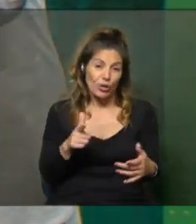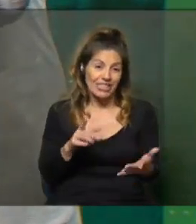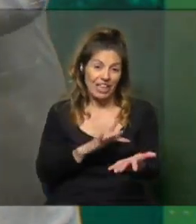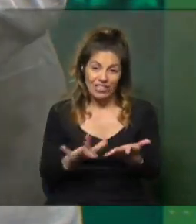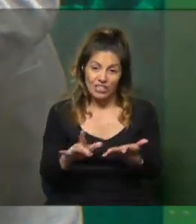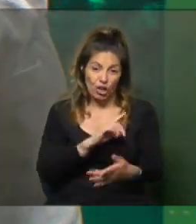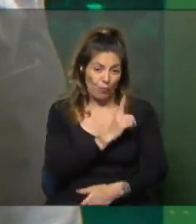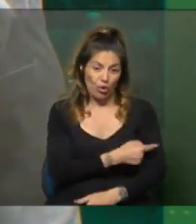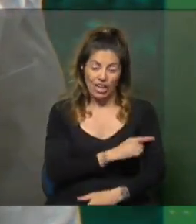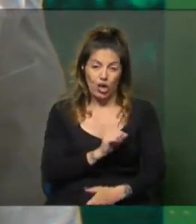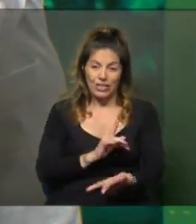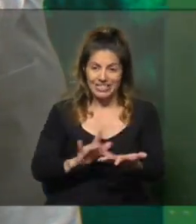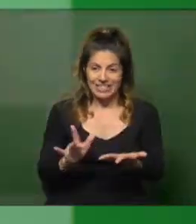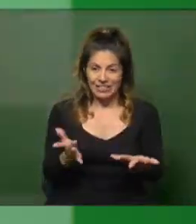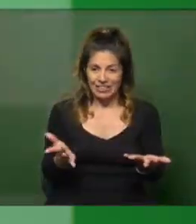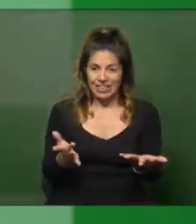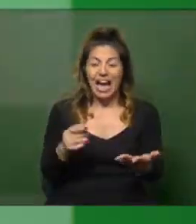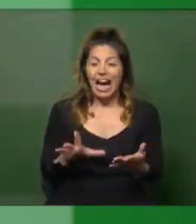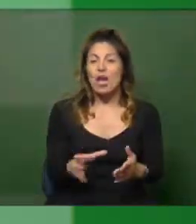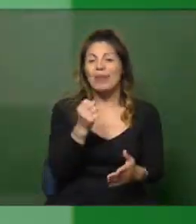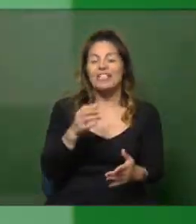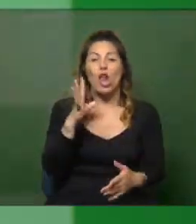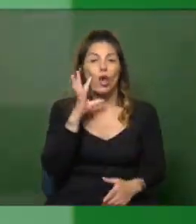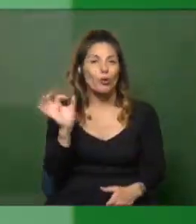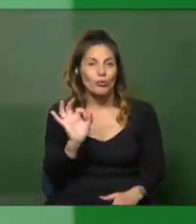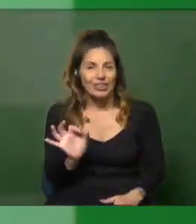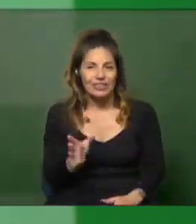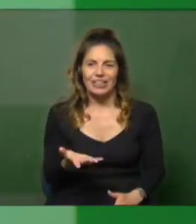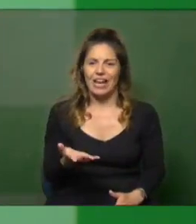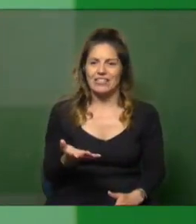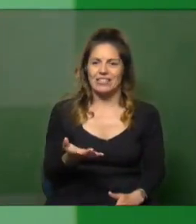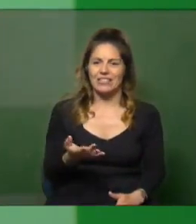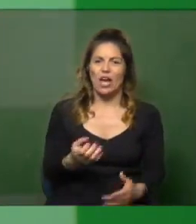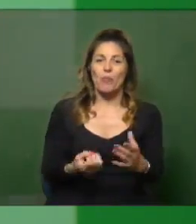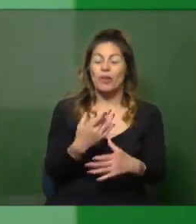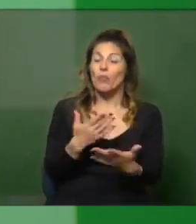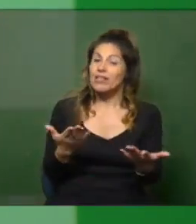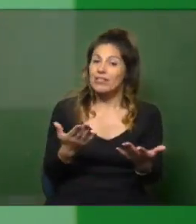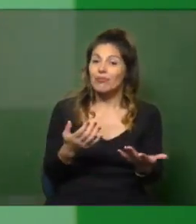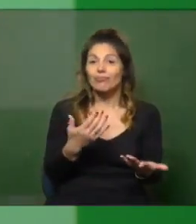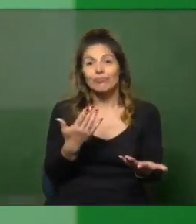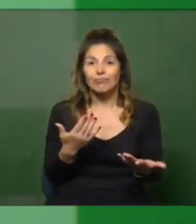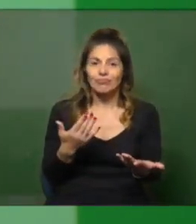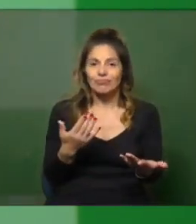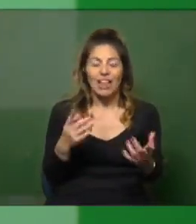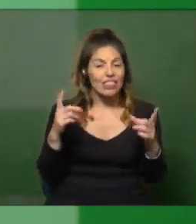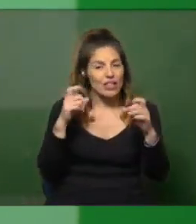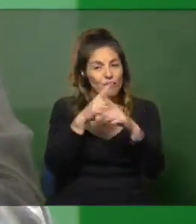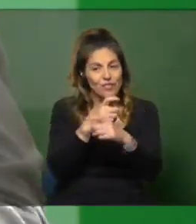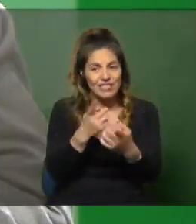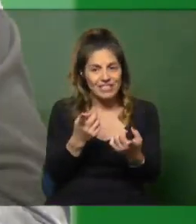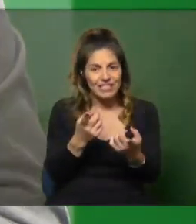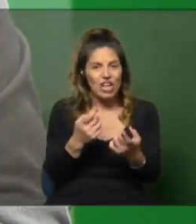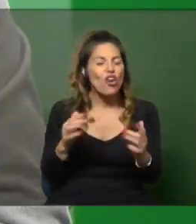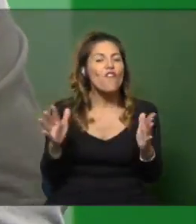tampoco y ahí aparecerán los oportunismo aparecerán lo que pasa es que eso puede terminar siendo un frankstein no algo muy difícil de porque no